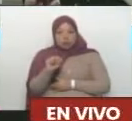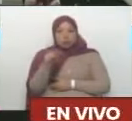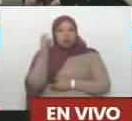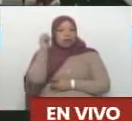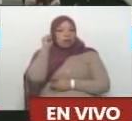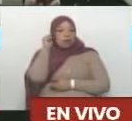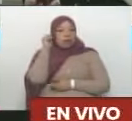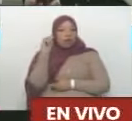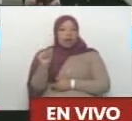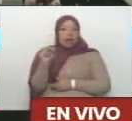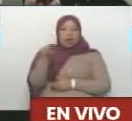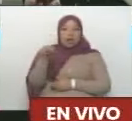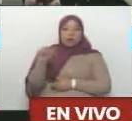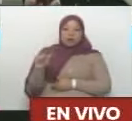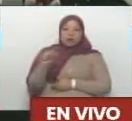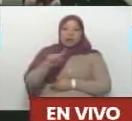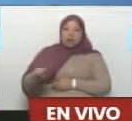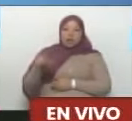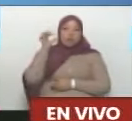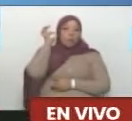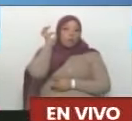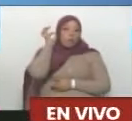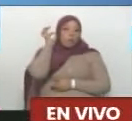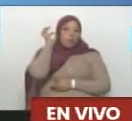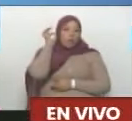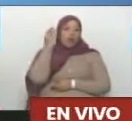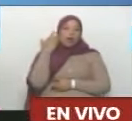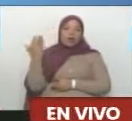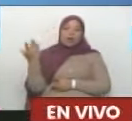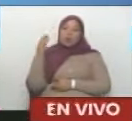Ana Cecilia Loyo. Excelente. Amaranta.